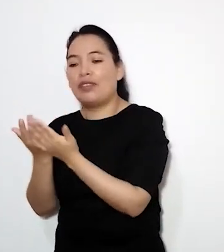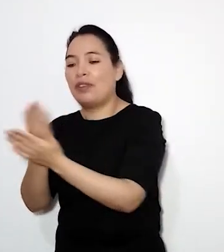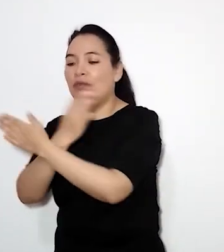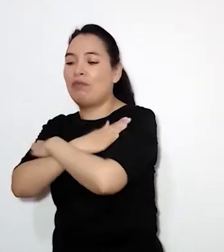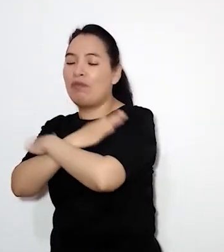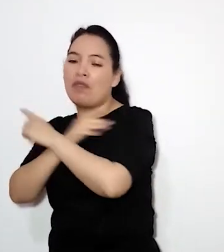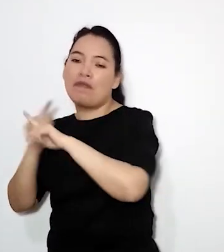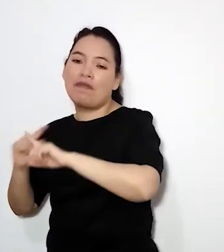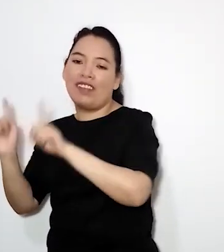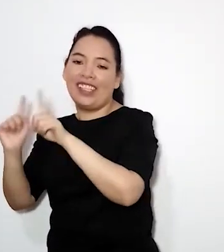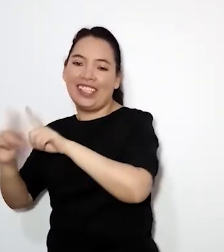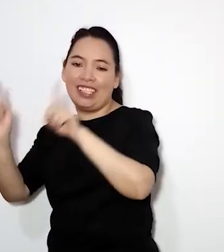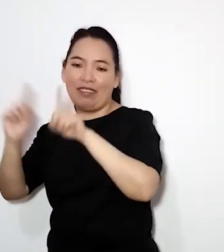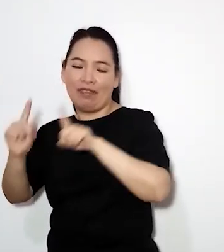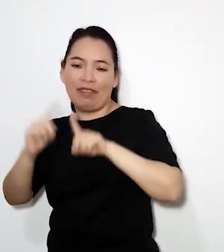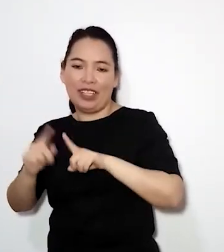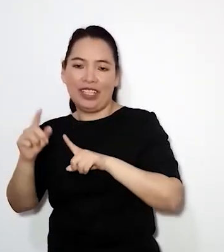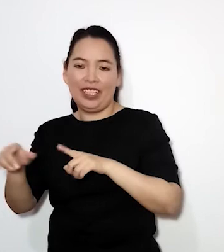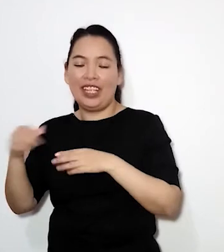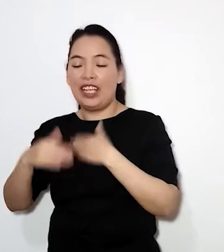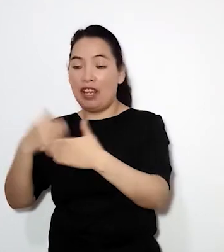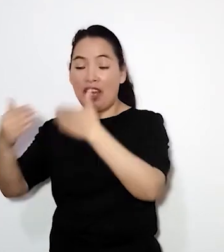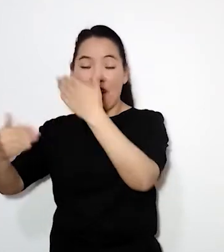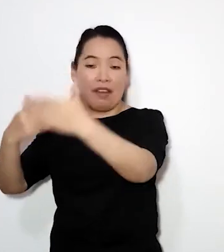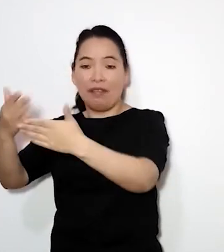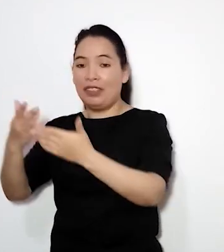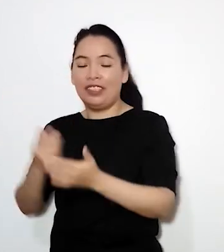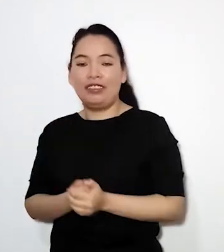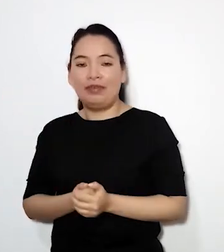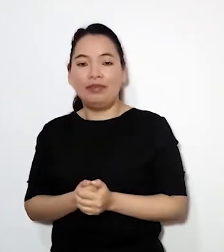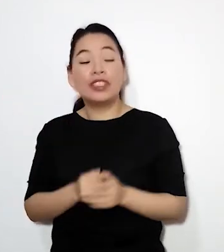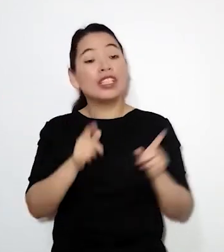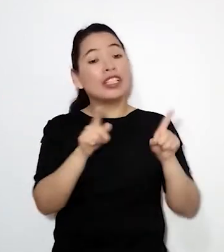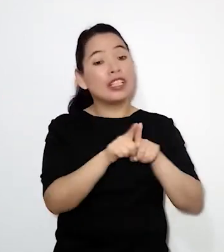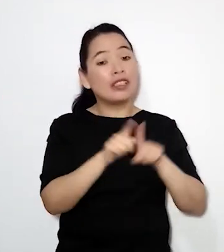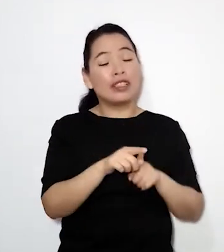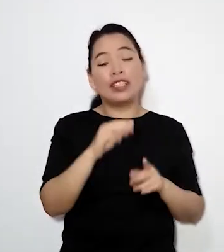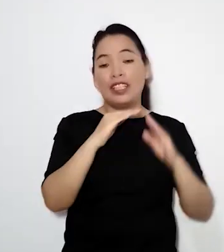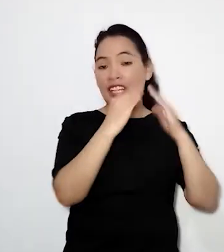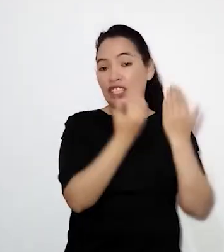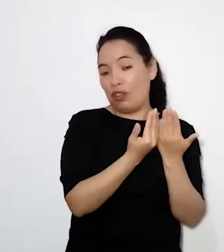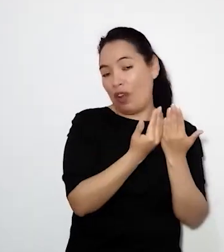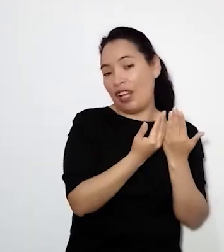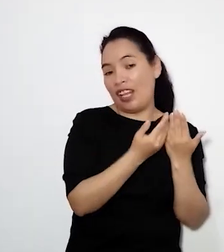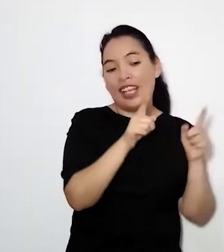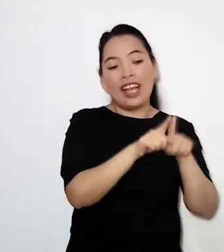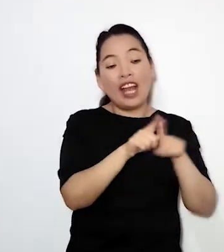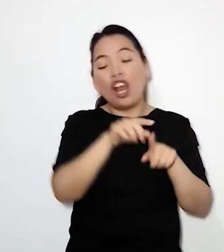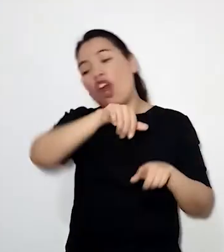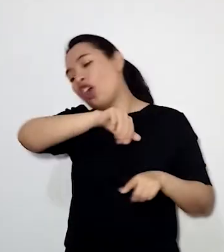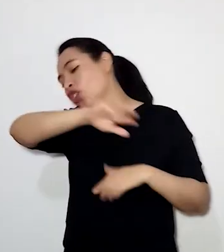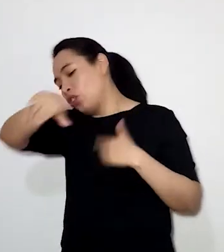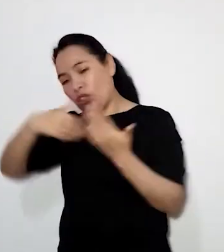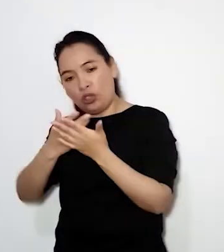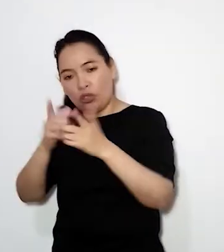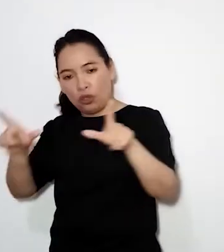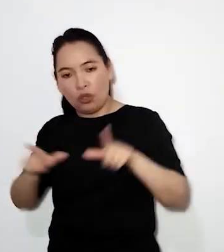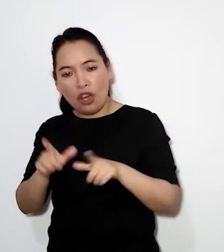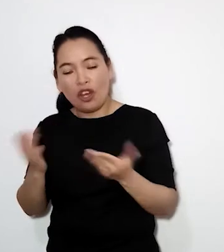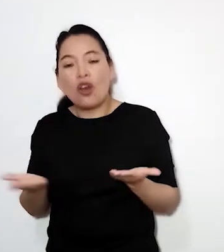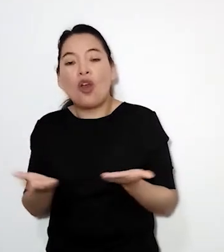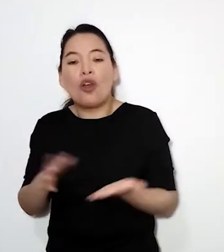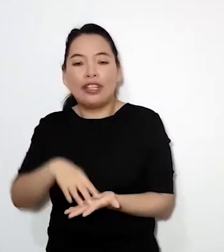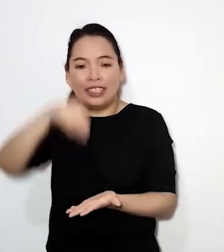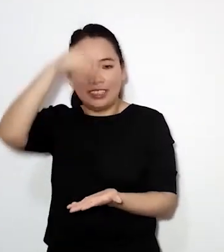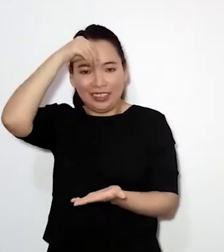hacerlo. Pero no solamente la escuela, sino también todos los espacios educativos, es decir, el espacio público, que también